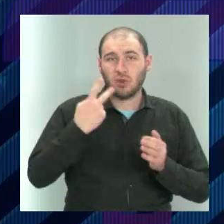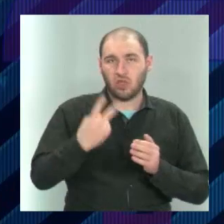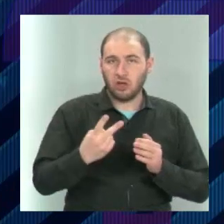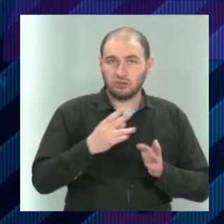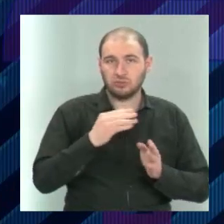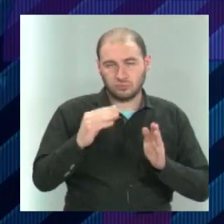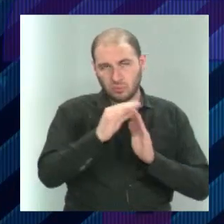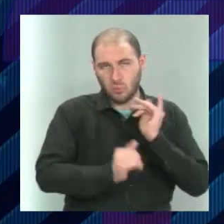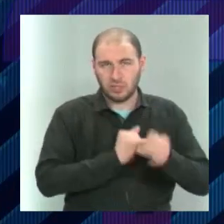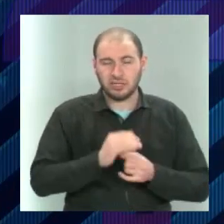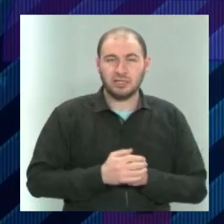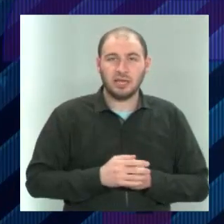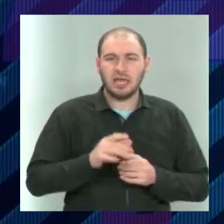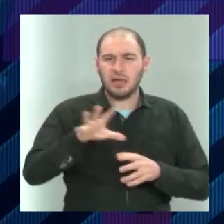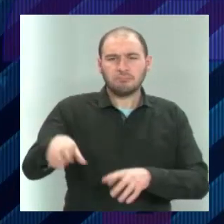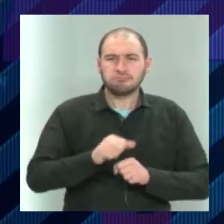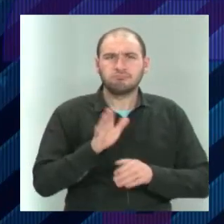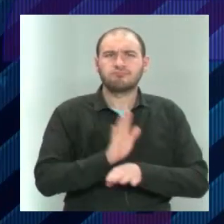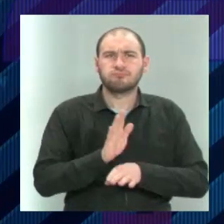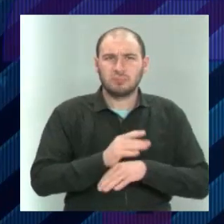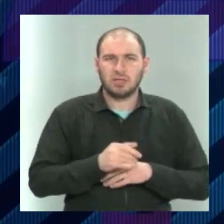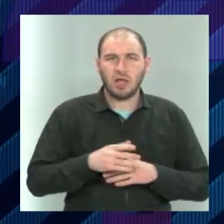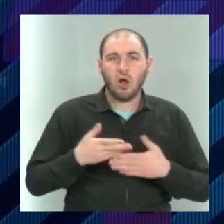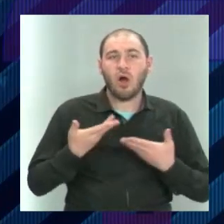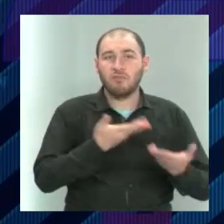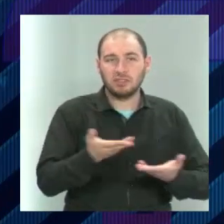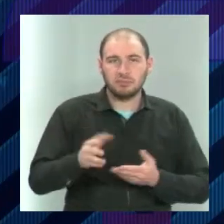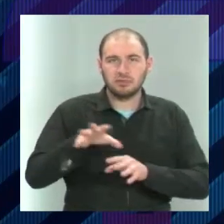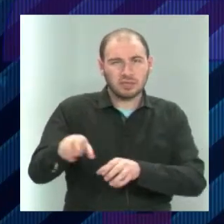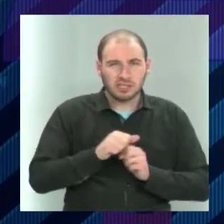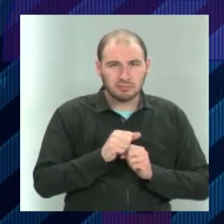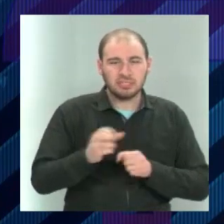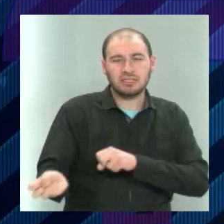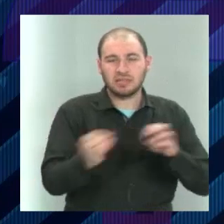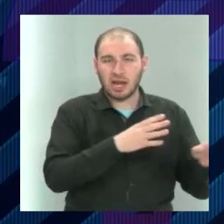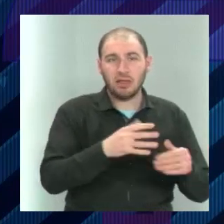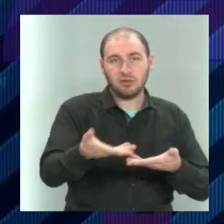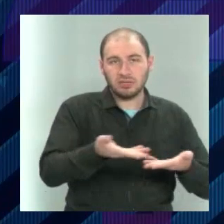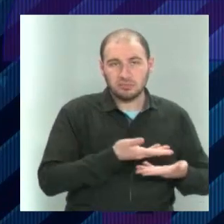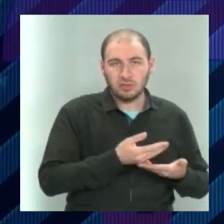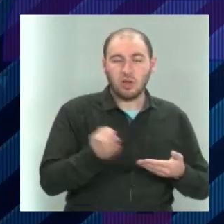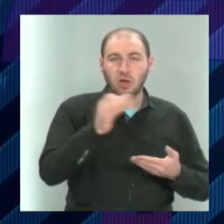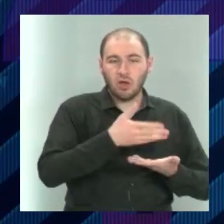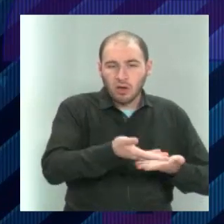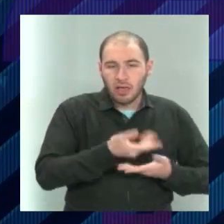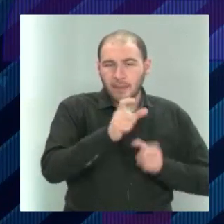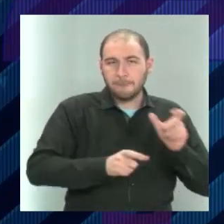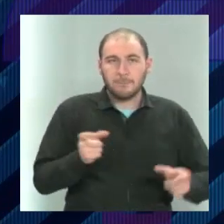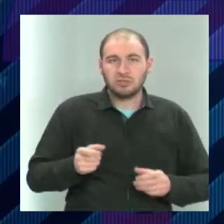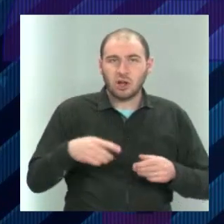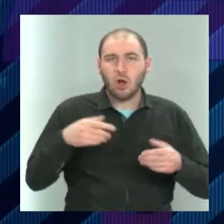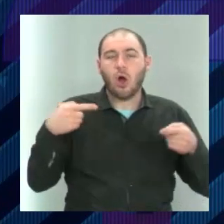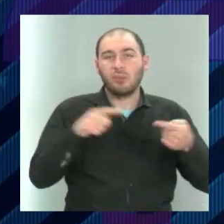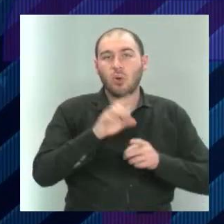vamos a explicitar, entiende por trata de personas el ofrecimiento, la captación, el traslado, la recepción o acogida de personas con fines